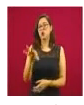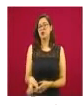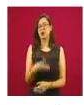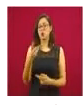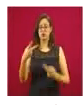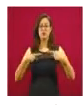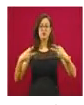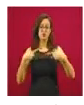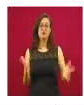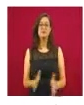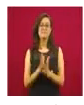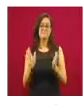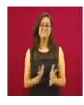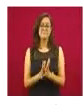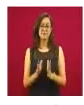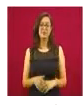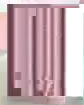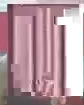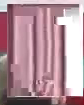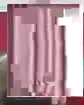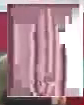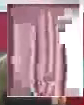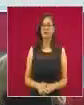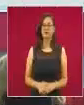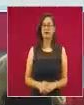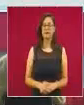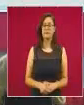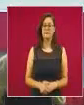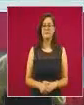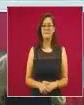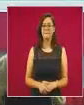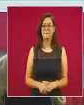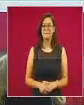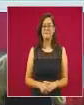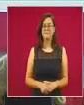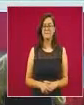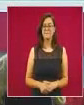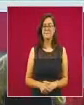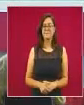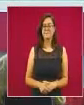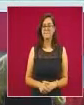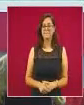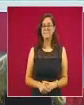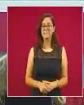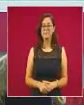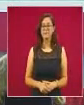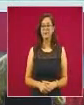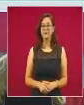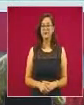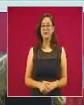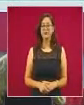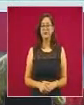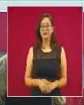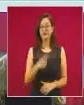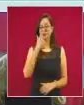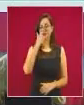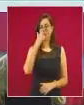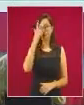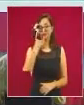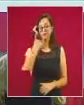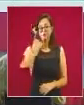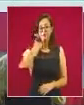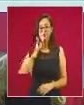145.444 personas. La siguiente lámina. En esta lámina lo que estamos